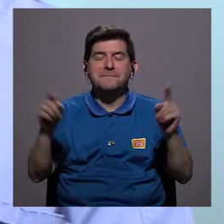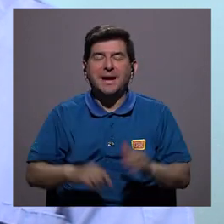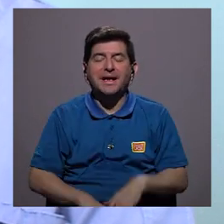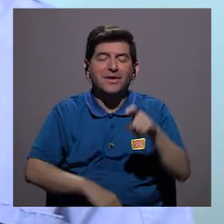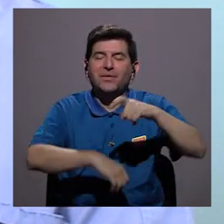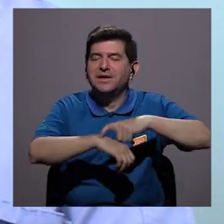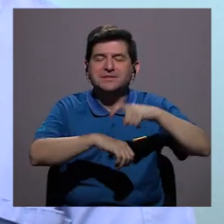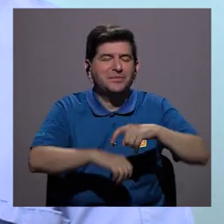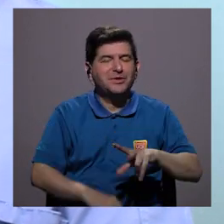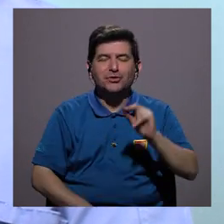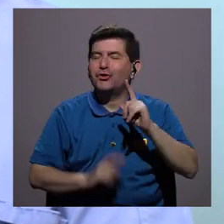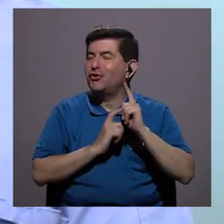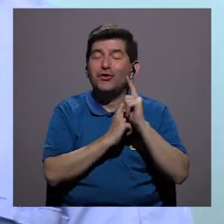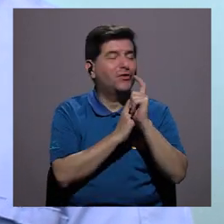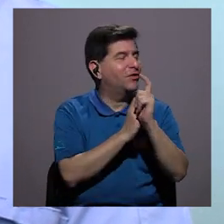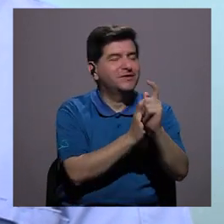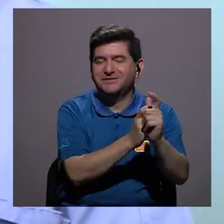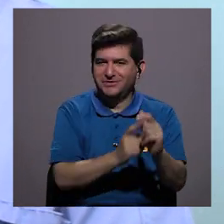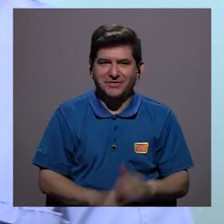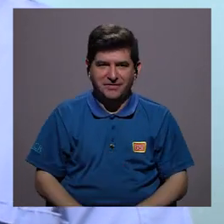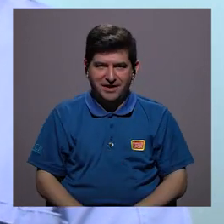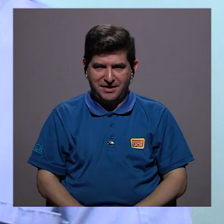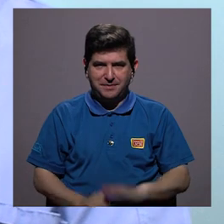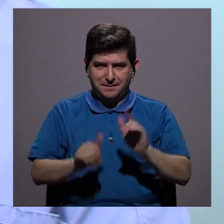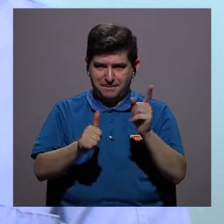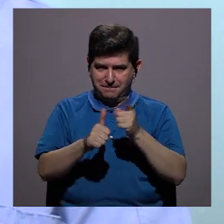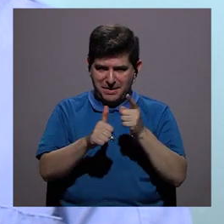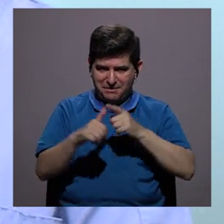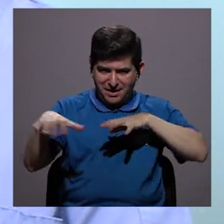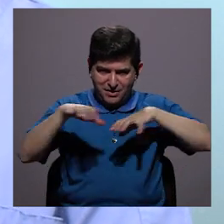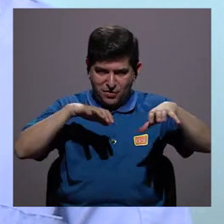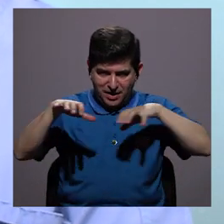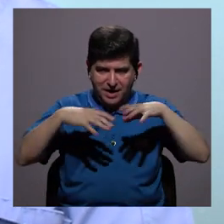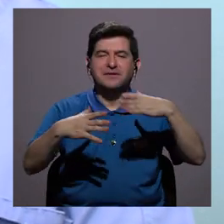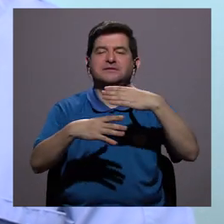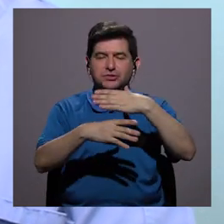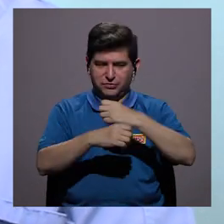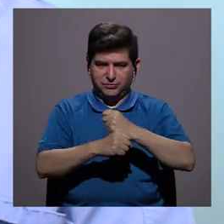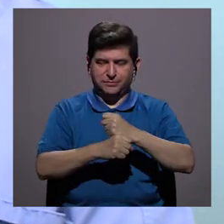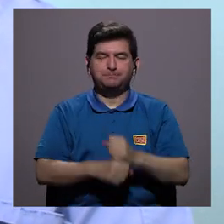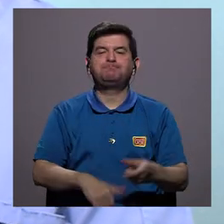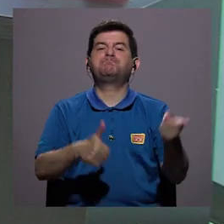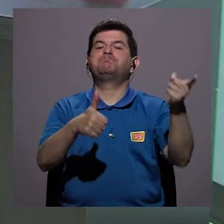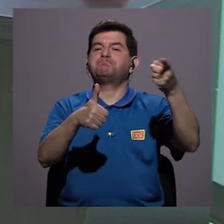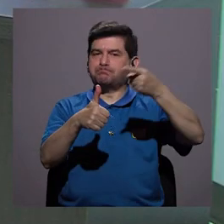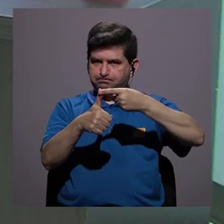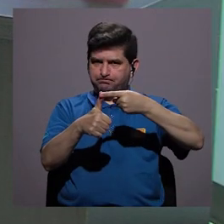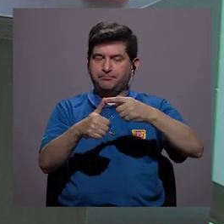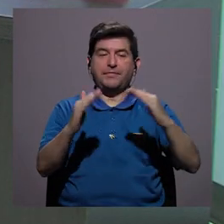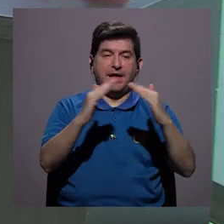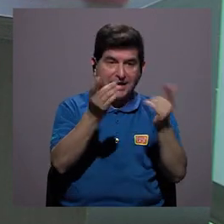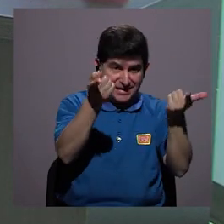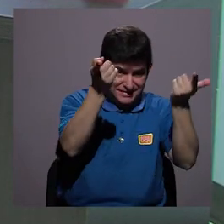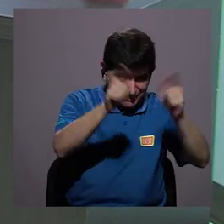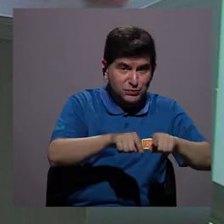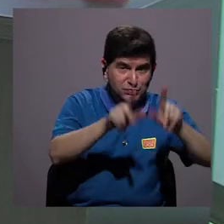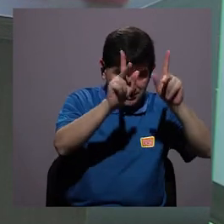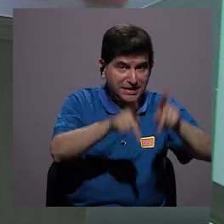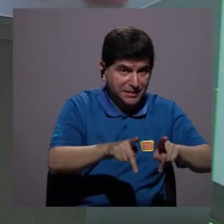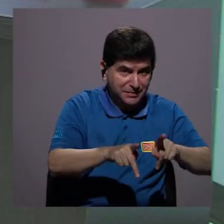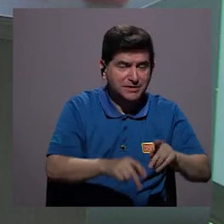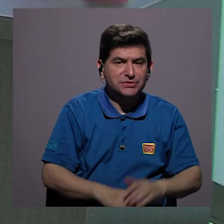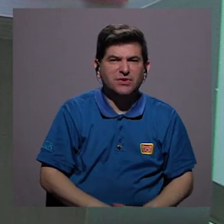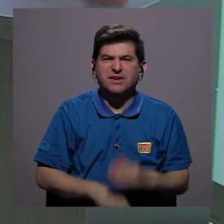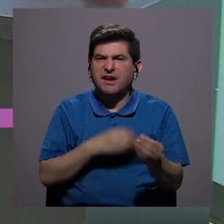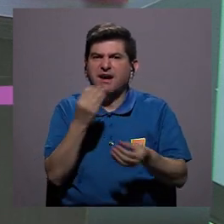ahí es donde tiene que salir, no corriendo, sino que tiene que tomar ciertas medidas primero. Lo número uno, en una casa donde ocurre a alguna